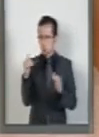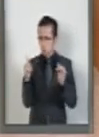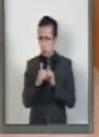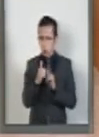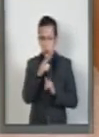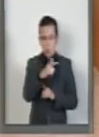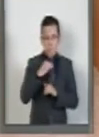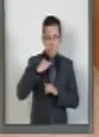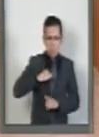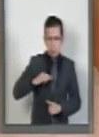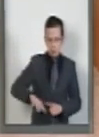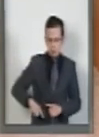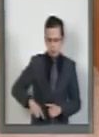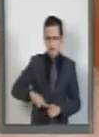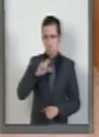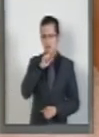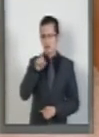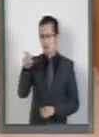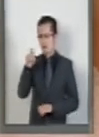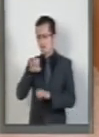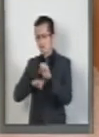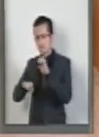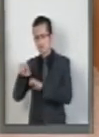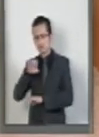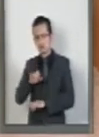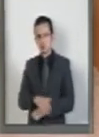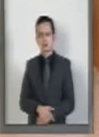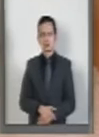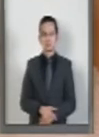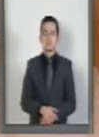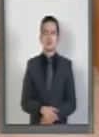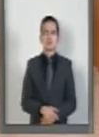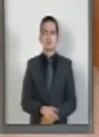y a particulares. Por eso sí,